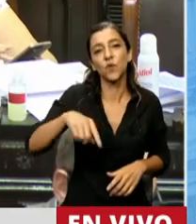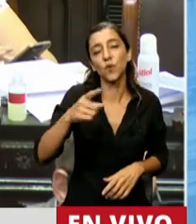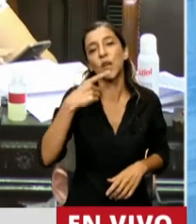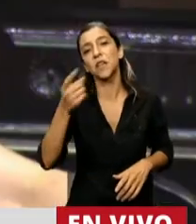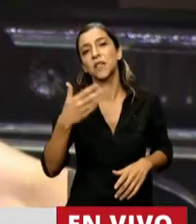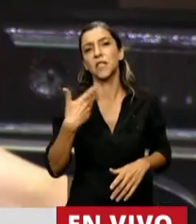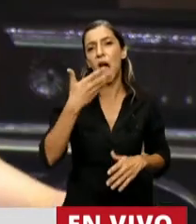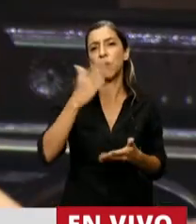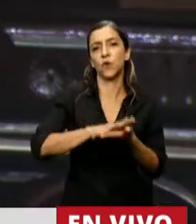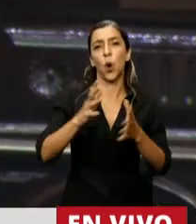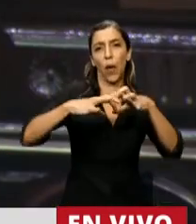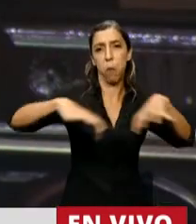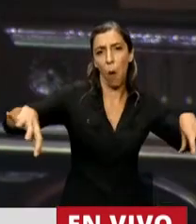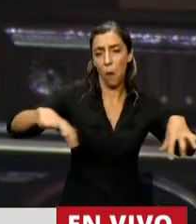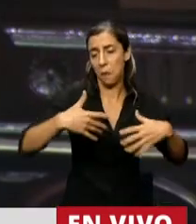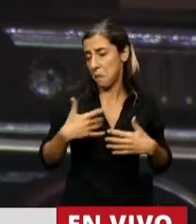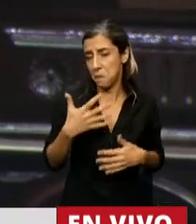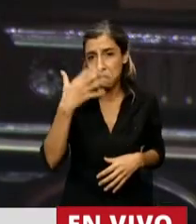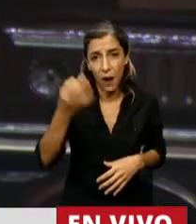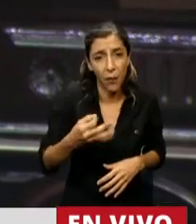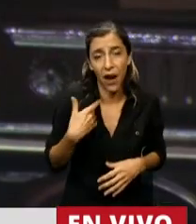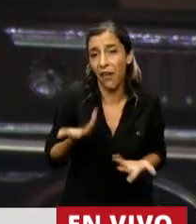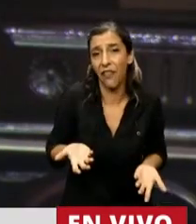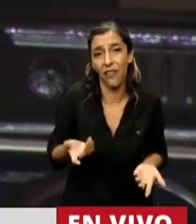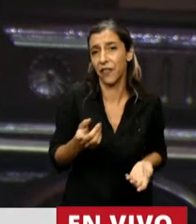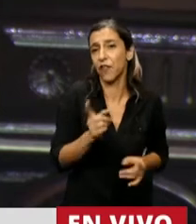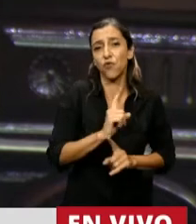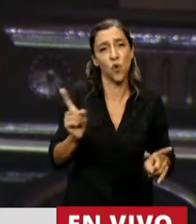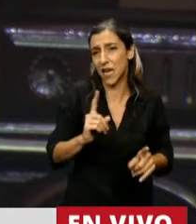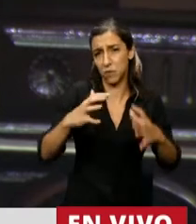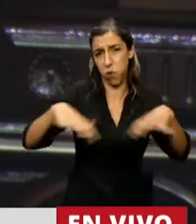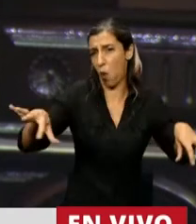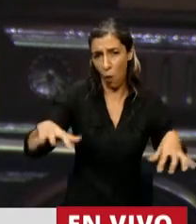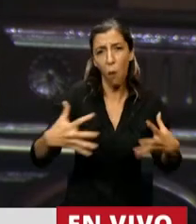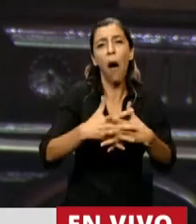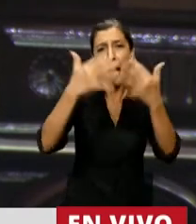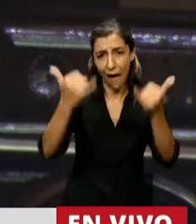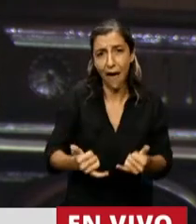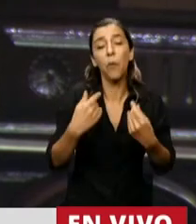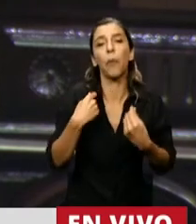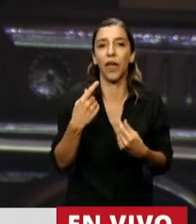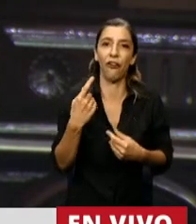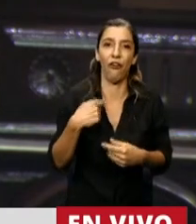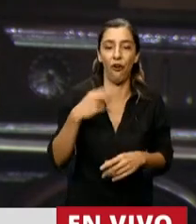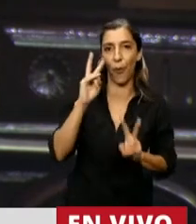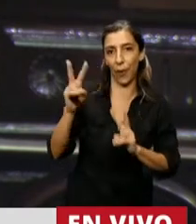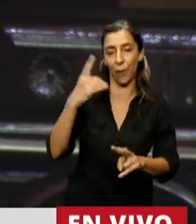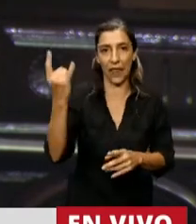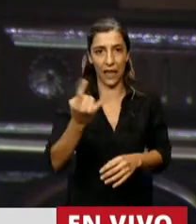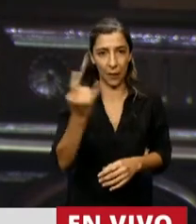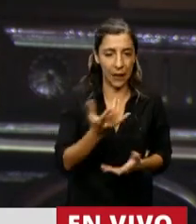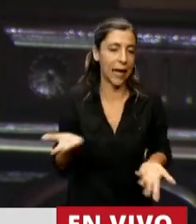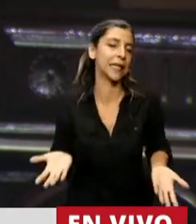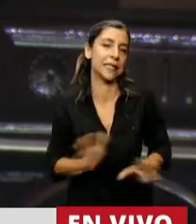base a divisiones, porque no es así. Pero cuando se está mintiendo hay que ser claros, hay que ser firmes y contundentes. Presidente,